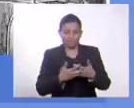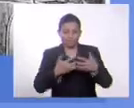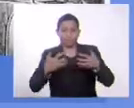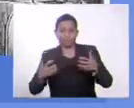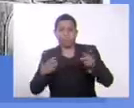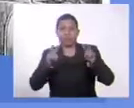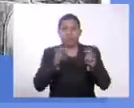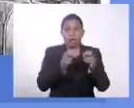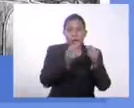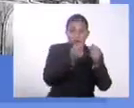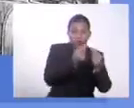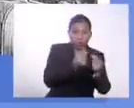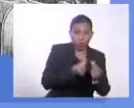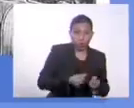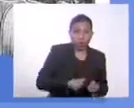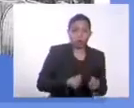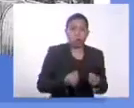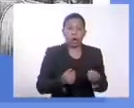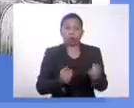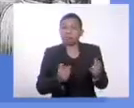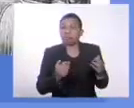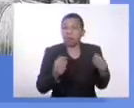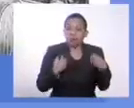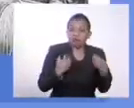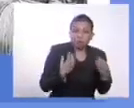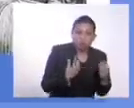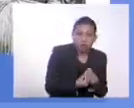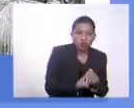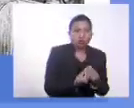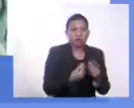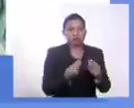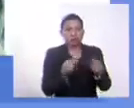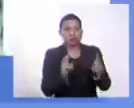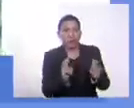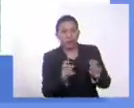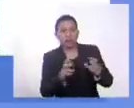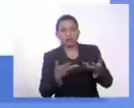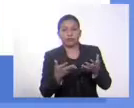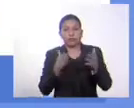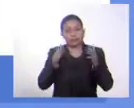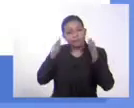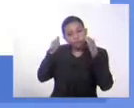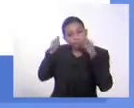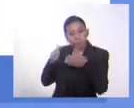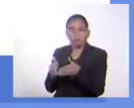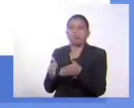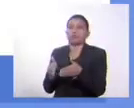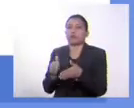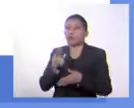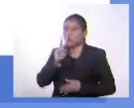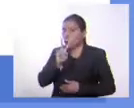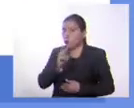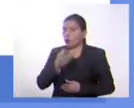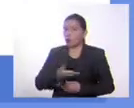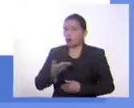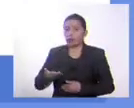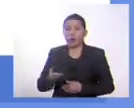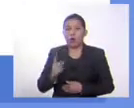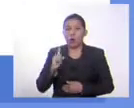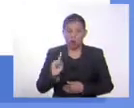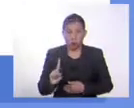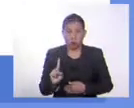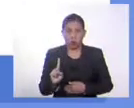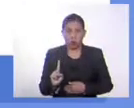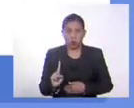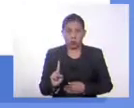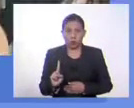dos elementos muy importantes. Uno, que es el de garantizar los derechos individuales,